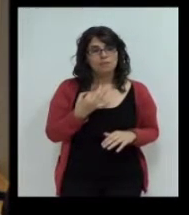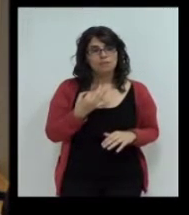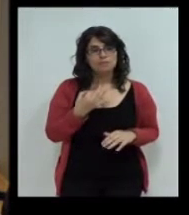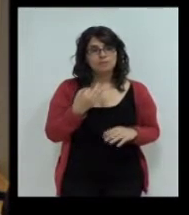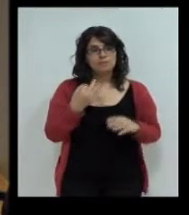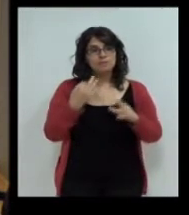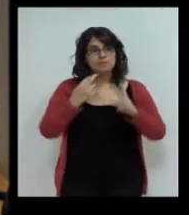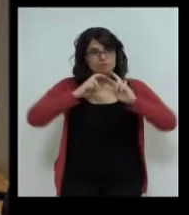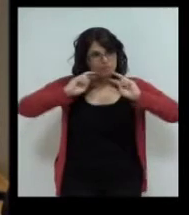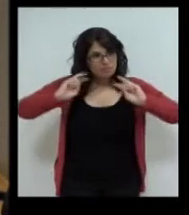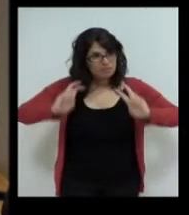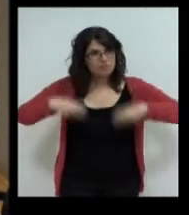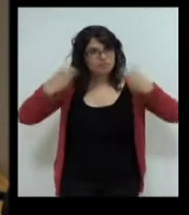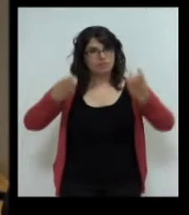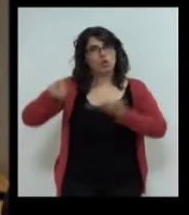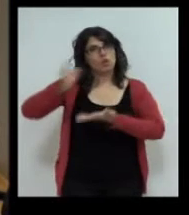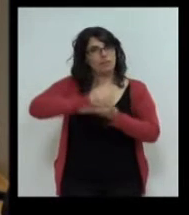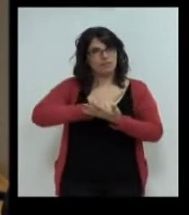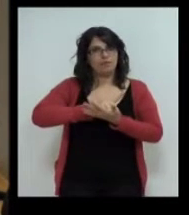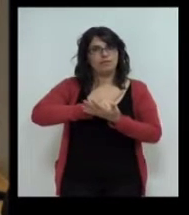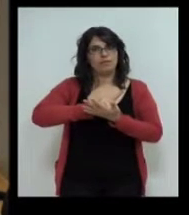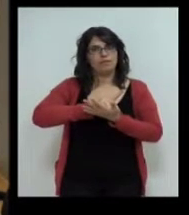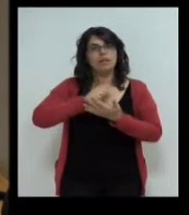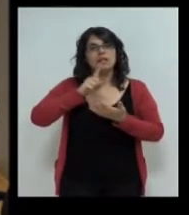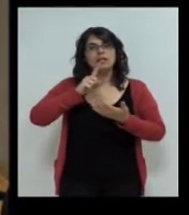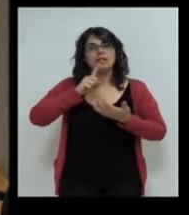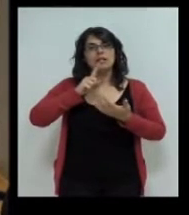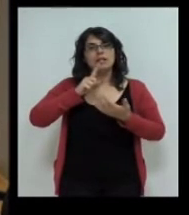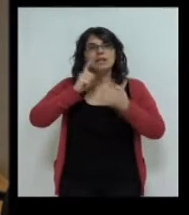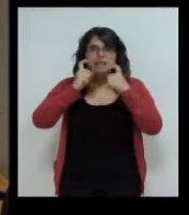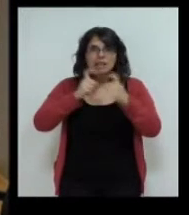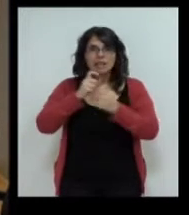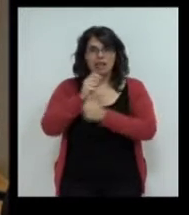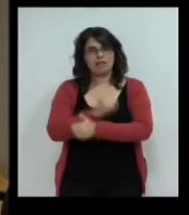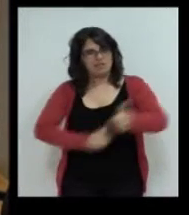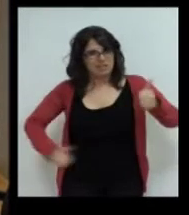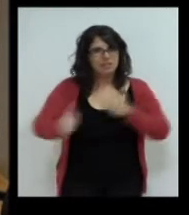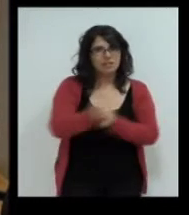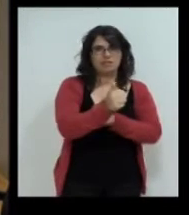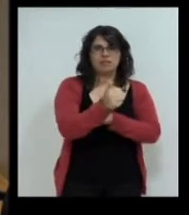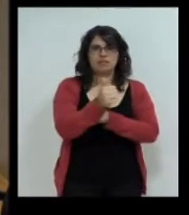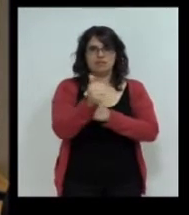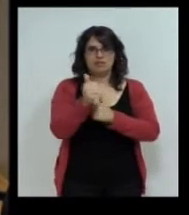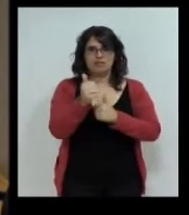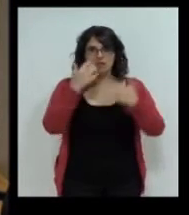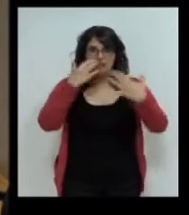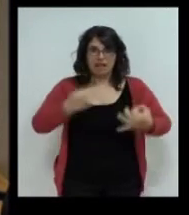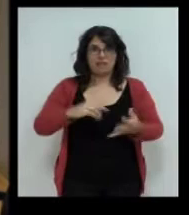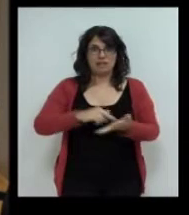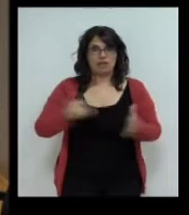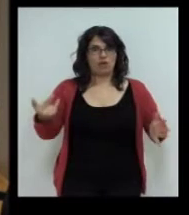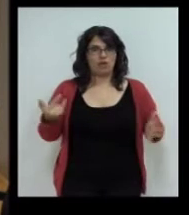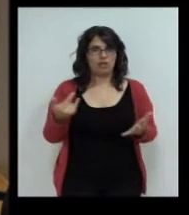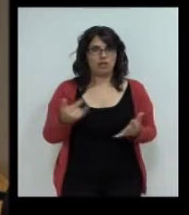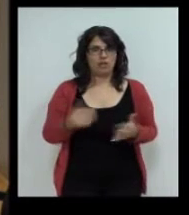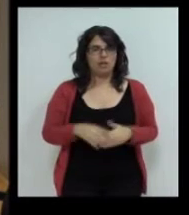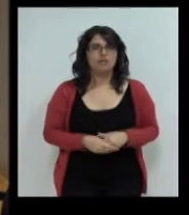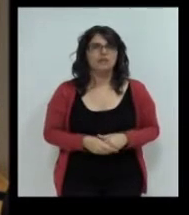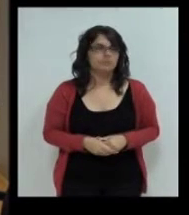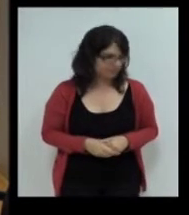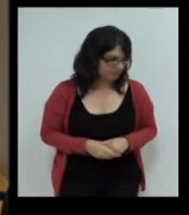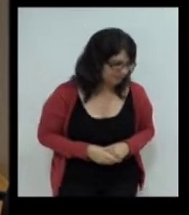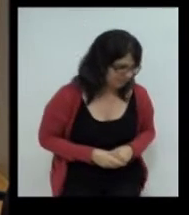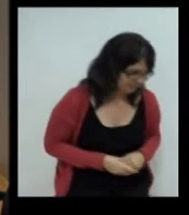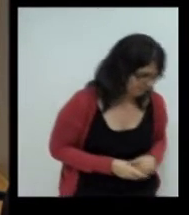pensar todas estas cuestiones y adelantarse o intentar equiparar el paso a la realidad tecnológica. Pero una